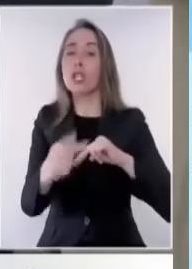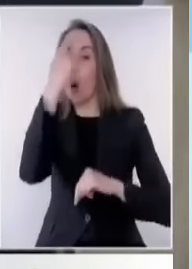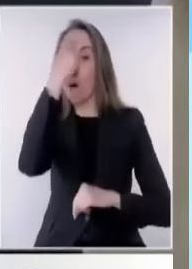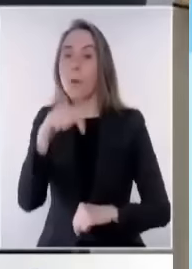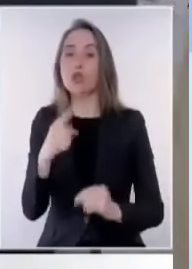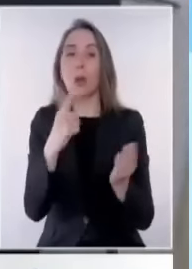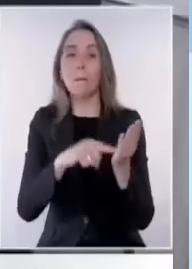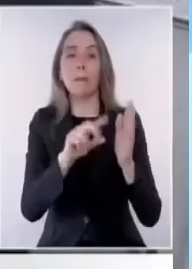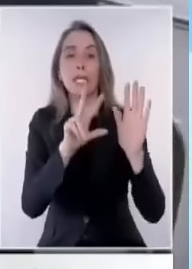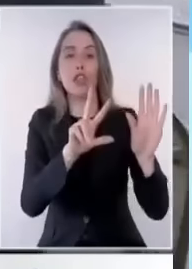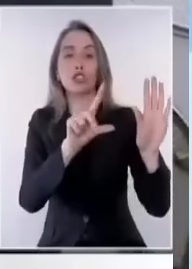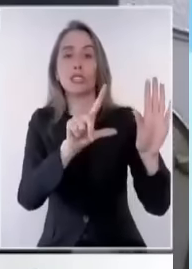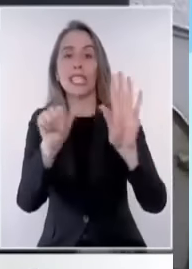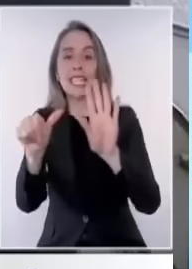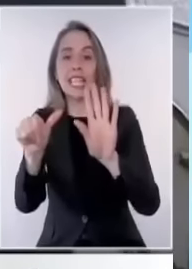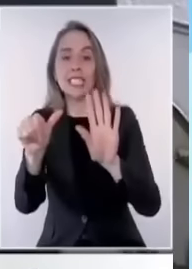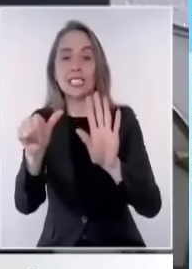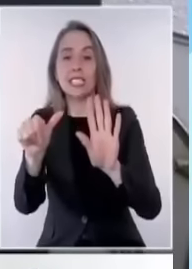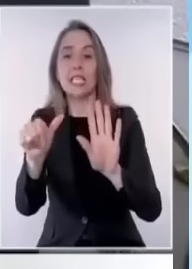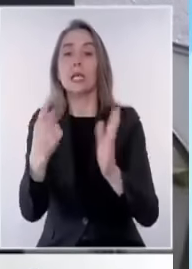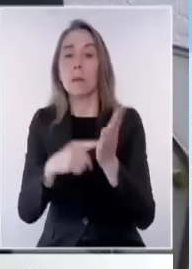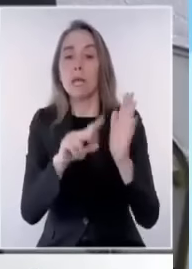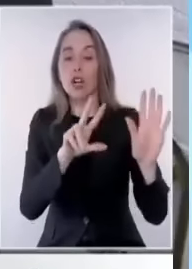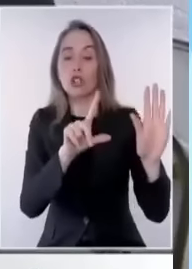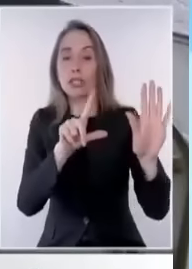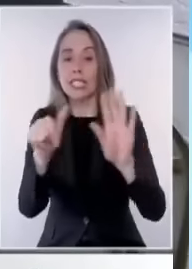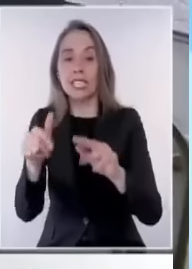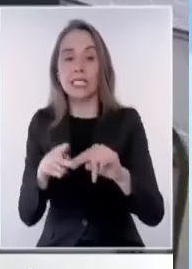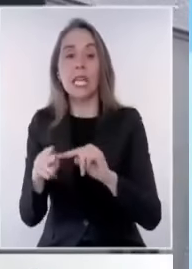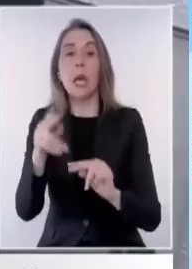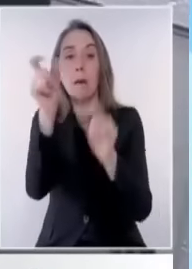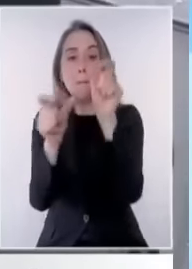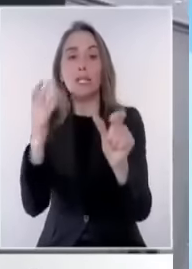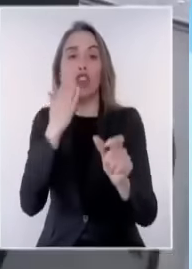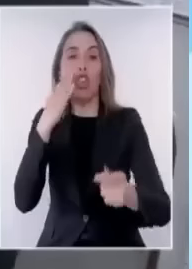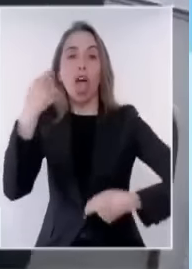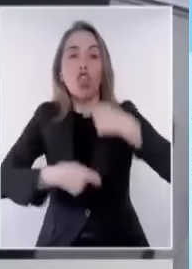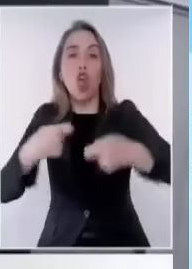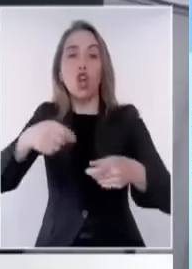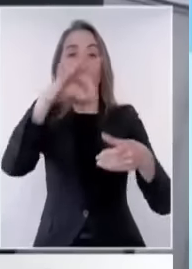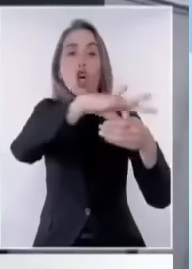monumento? 1886, el 21 de mayo. Fue una colecta pública.